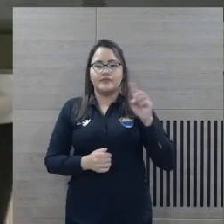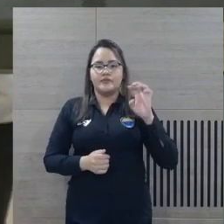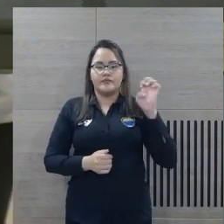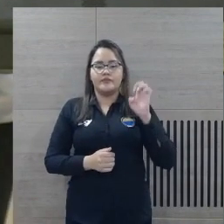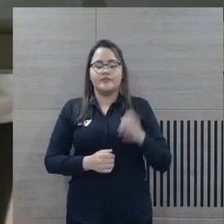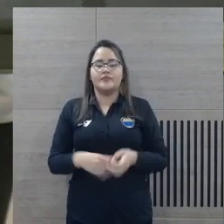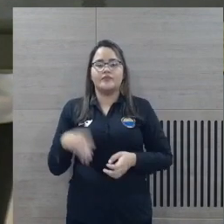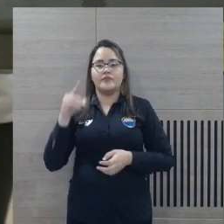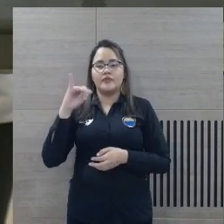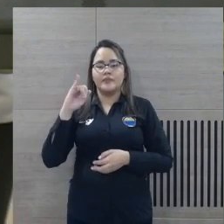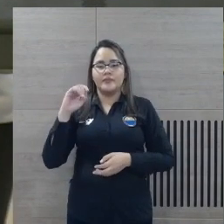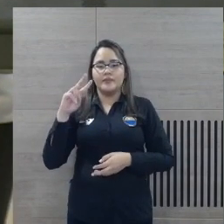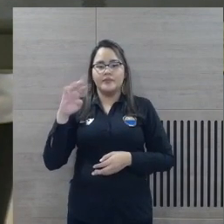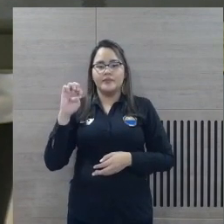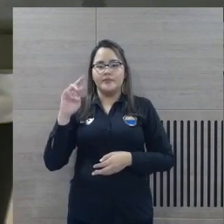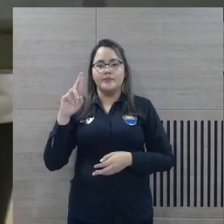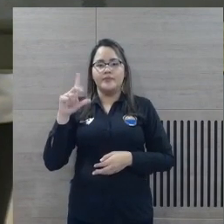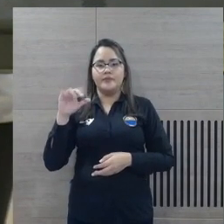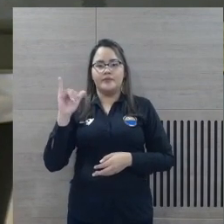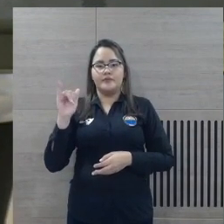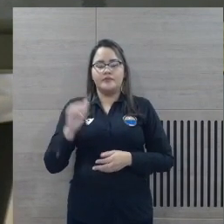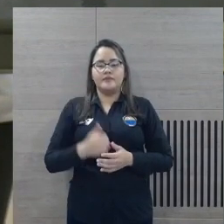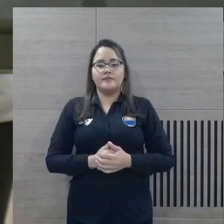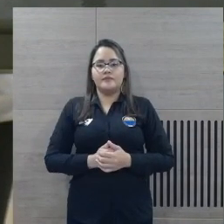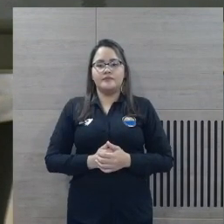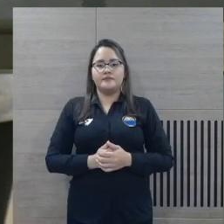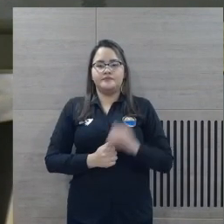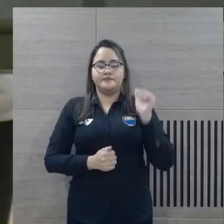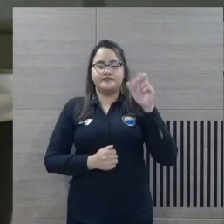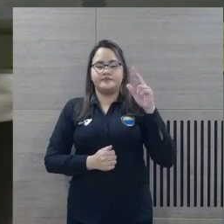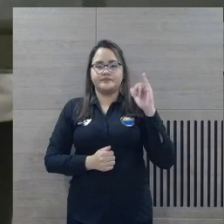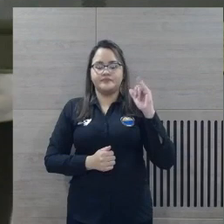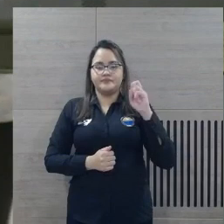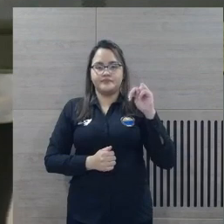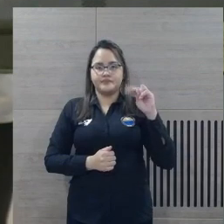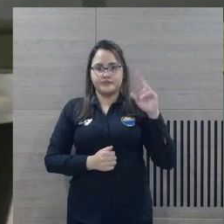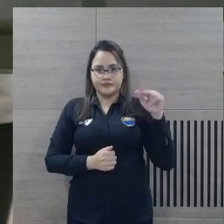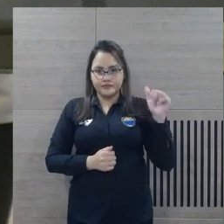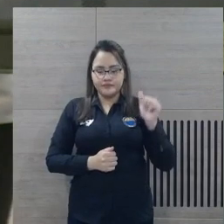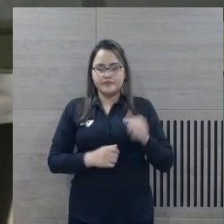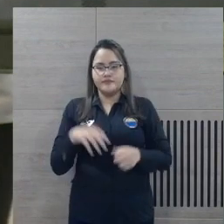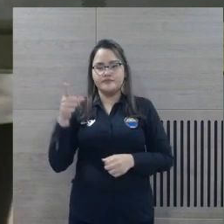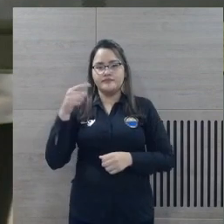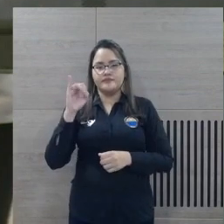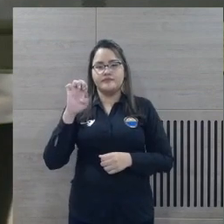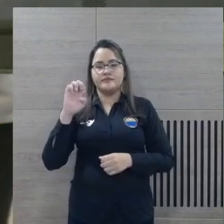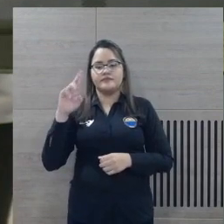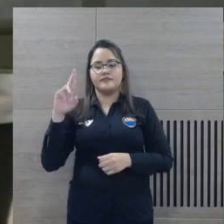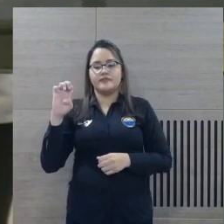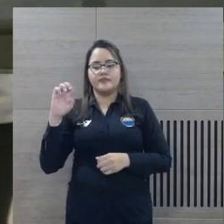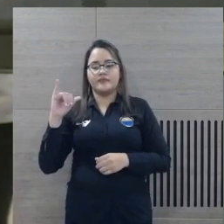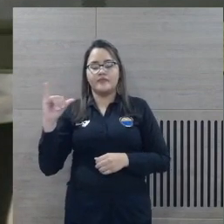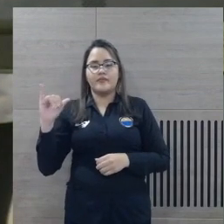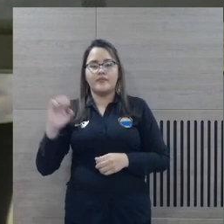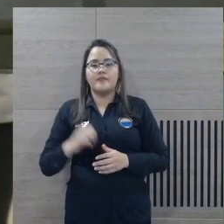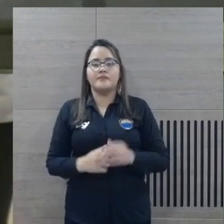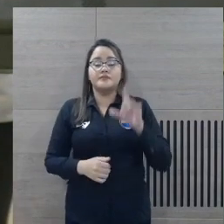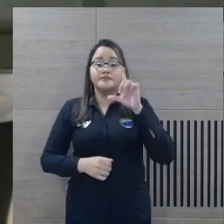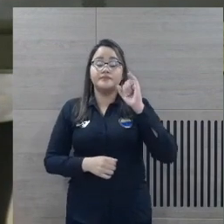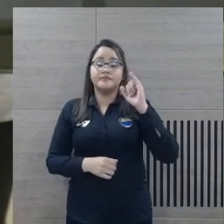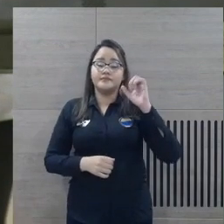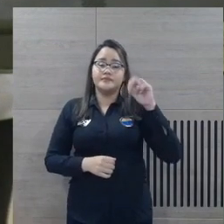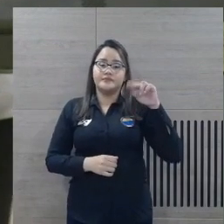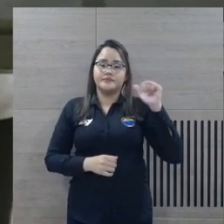Banda Pérez. Grace Patricia Ariza Martínez. Lina Marcela Acuña Gullo. Ingeniero Agrónomo, Dayani Sofía Navarro